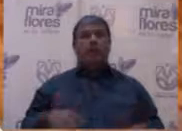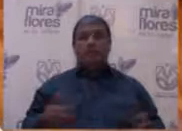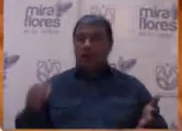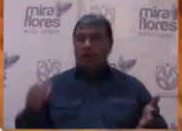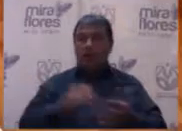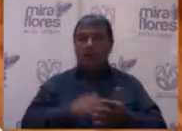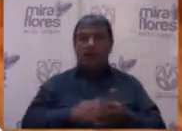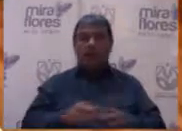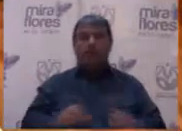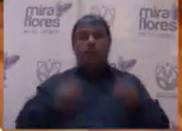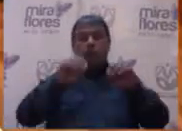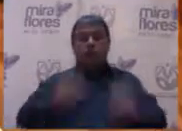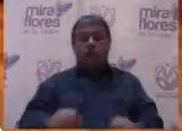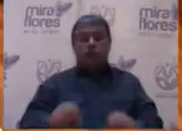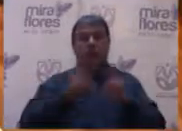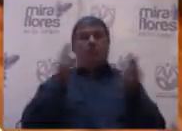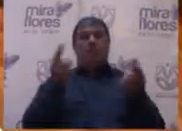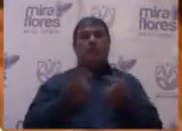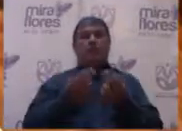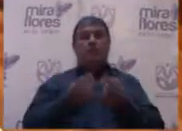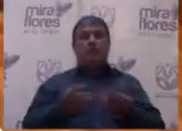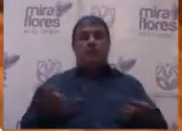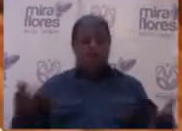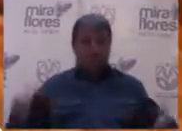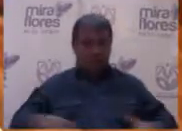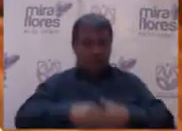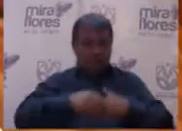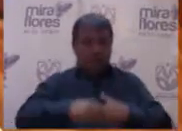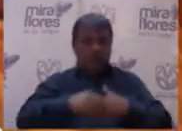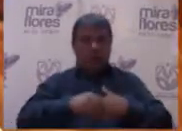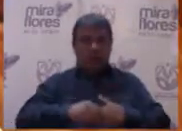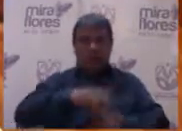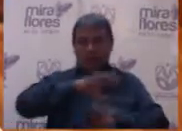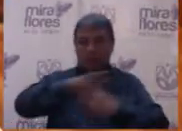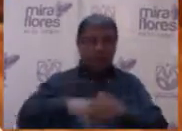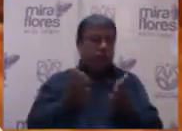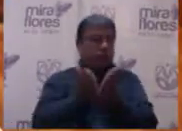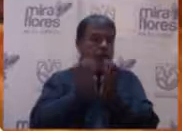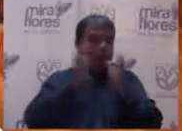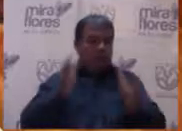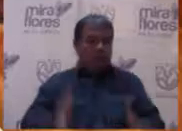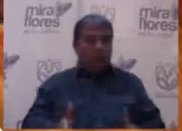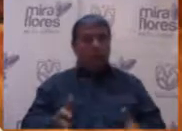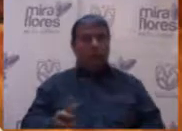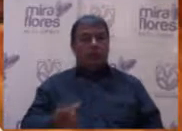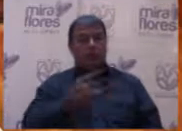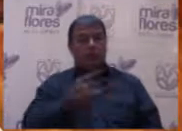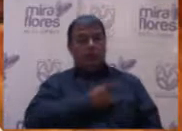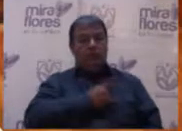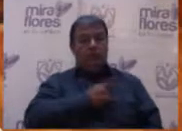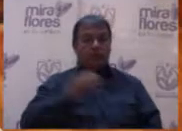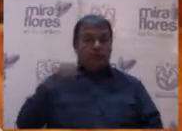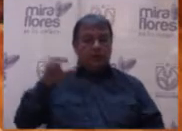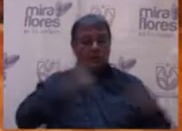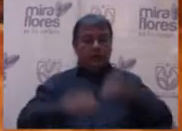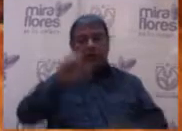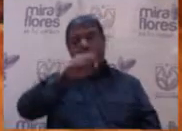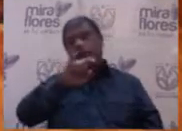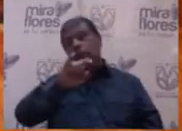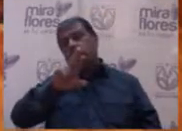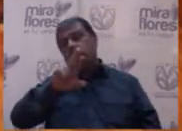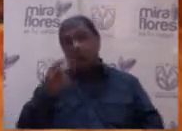más, habiendo instalado la sesión, le damos el saludo cariñoso a los estudiantes de la Universidad Científica del Sur que nos